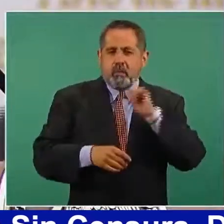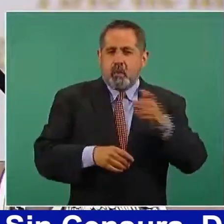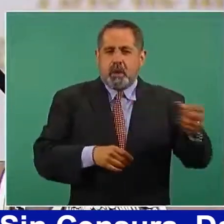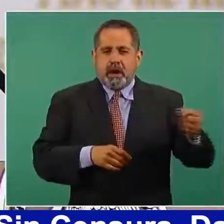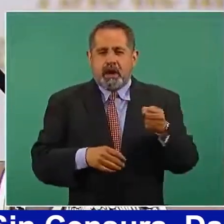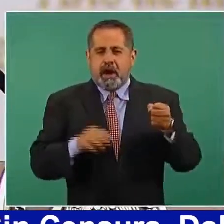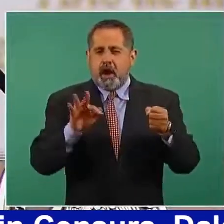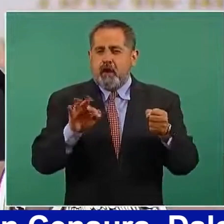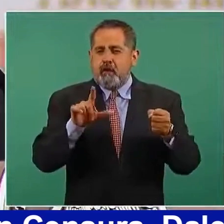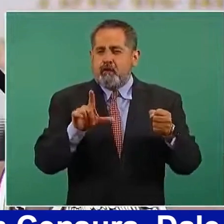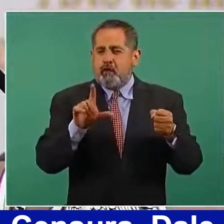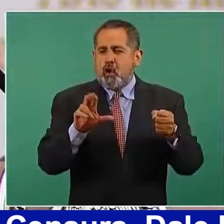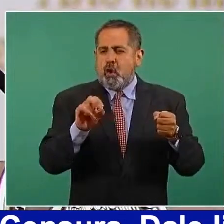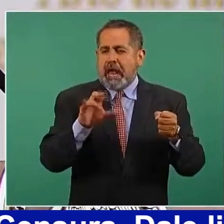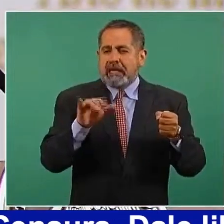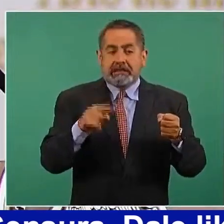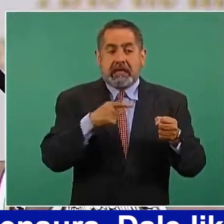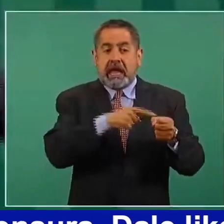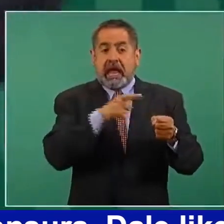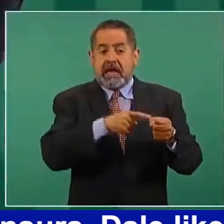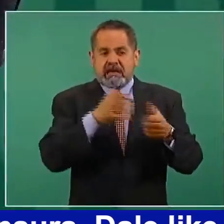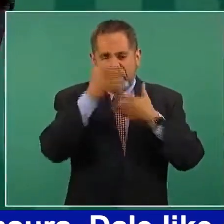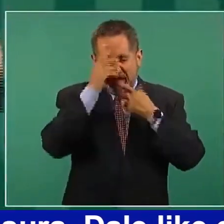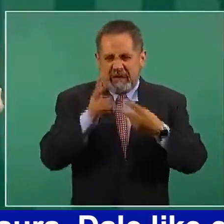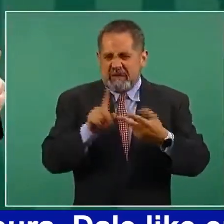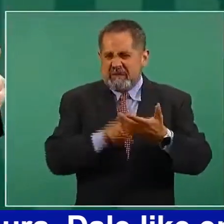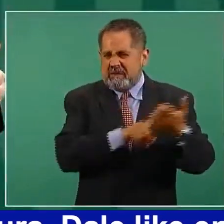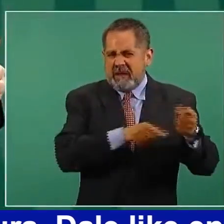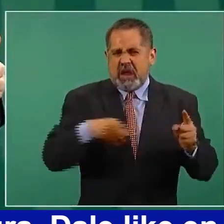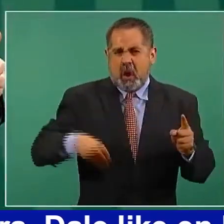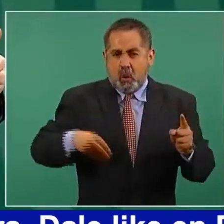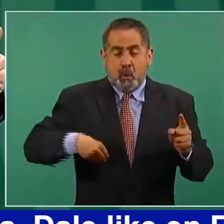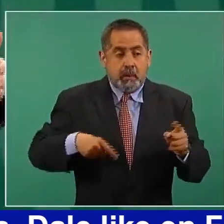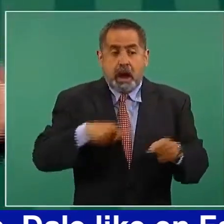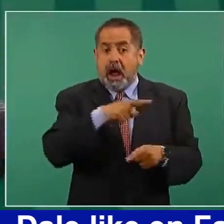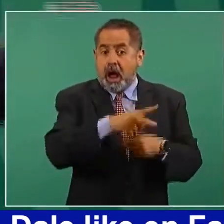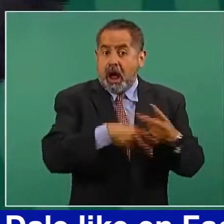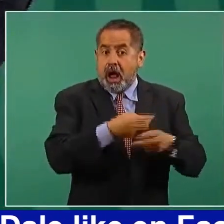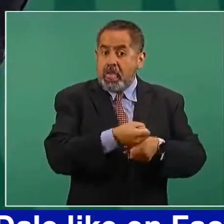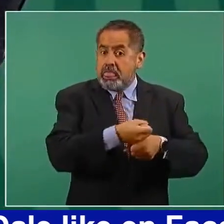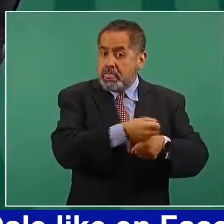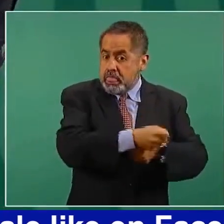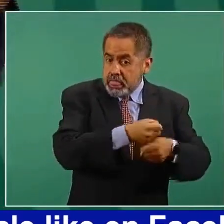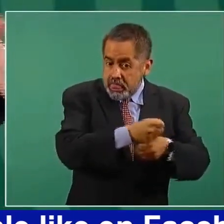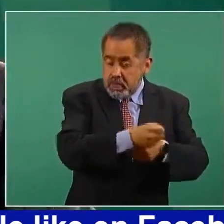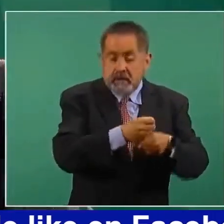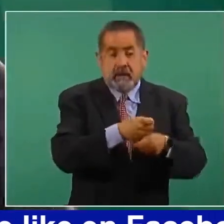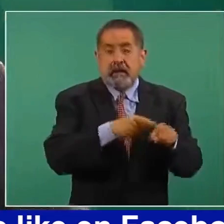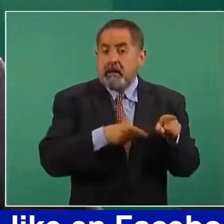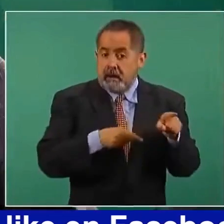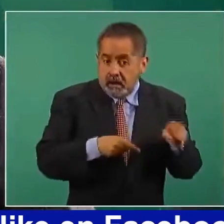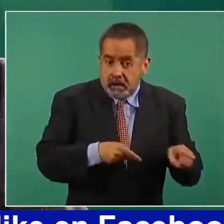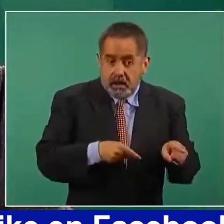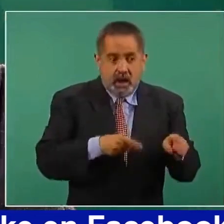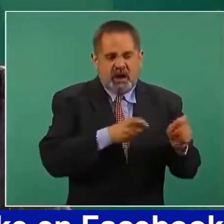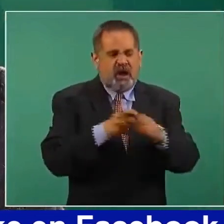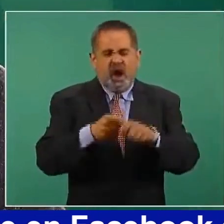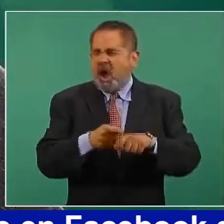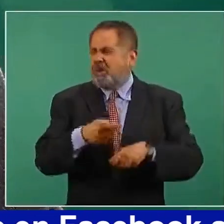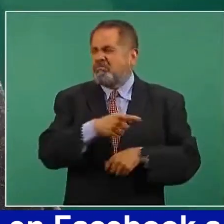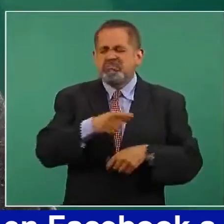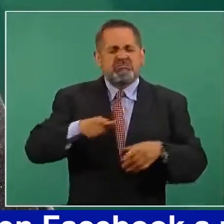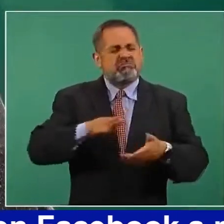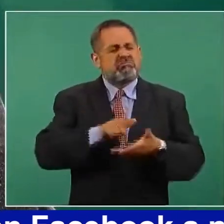francesa, Florence Cassés, como secuestradora y se torturó, y se presentó y se